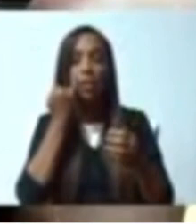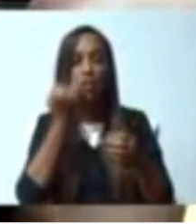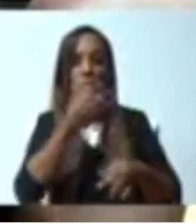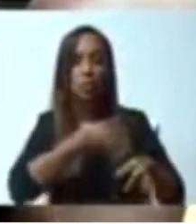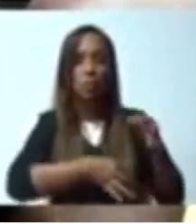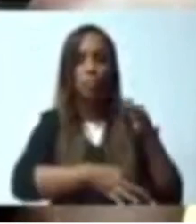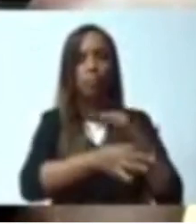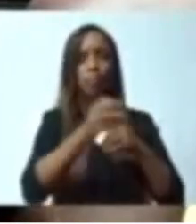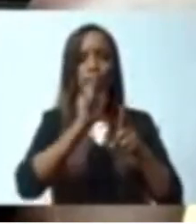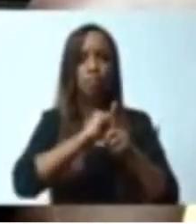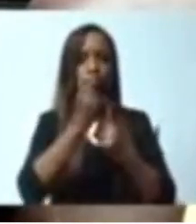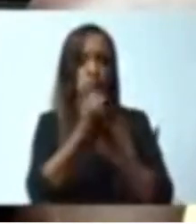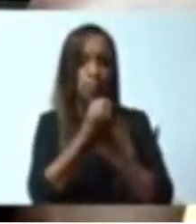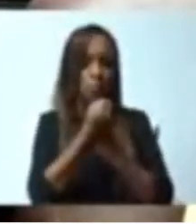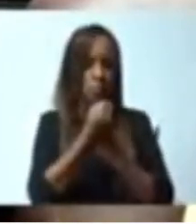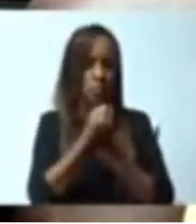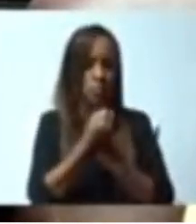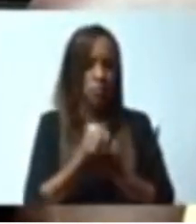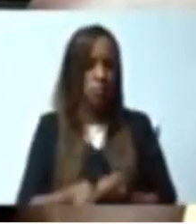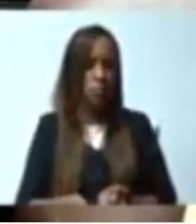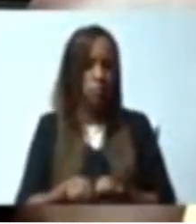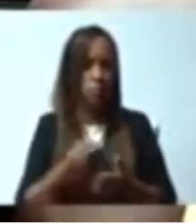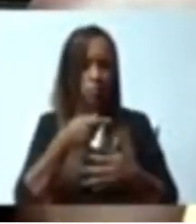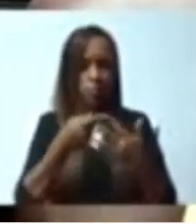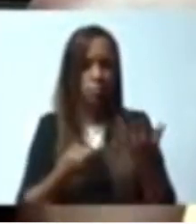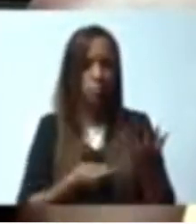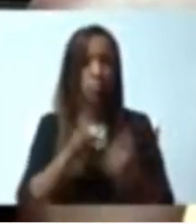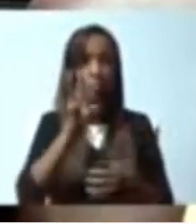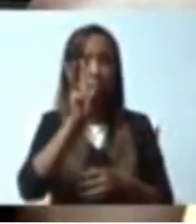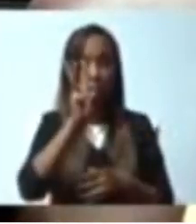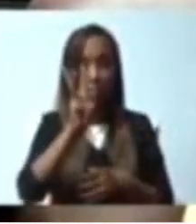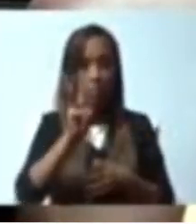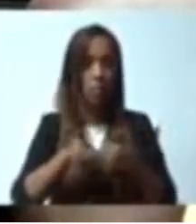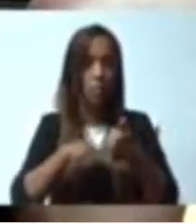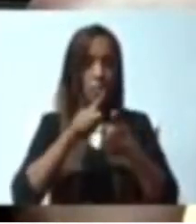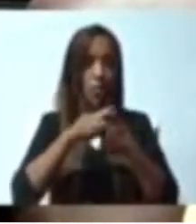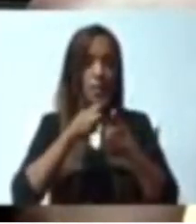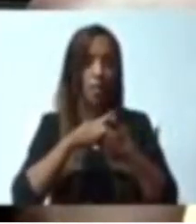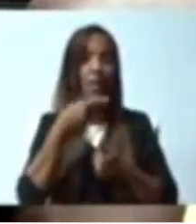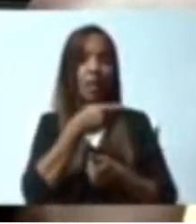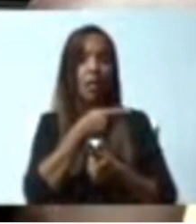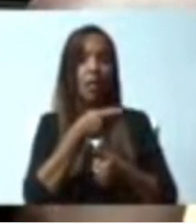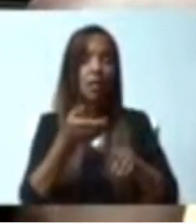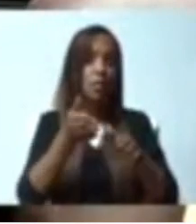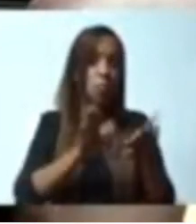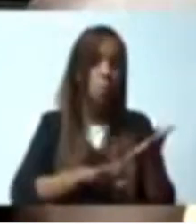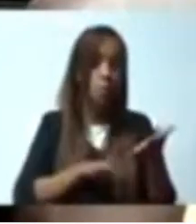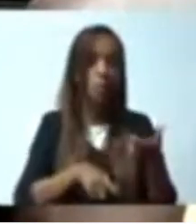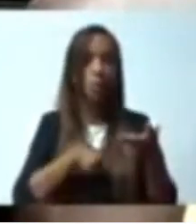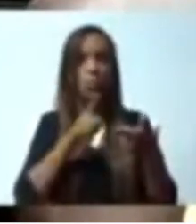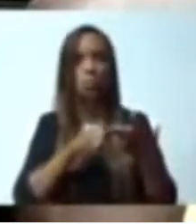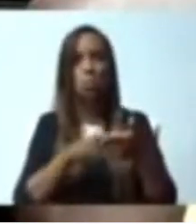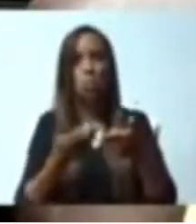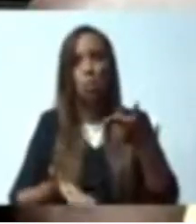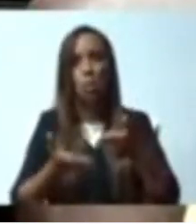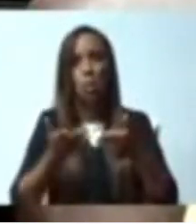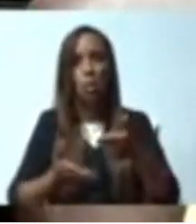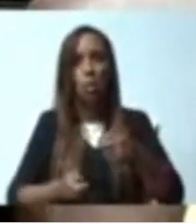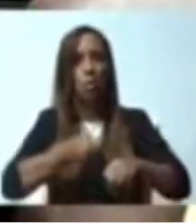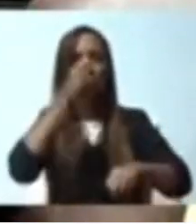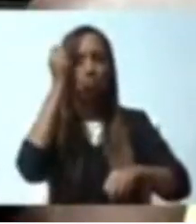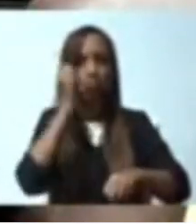fallecimiento, renuncia, interdicción judicial, sentencia con autoridad de la cosa juzgada condenatoria por un crimen,